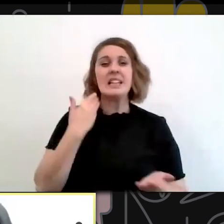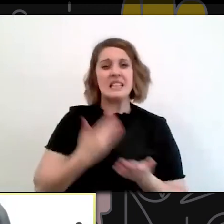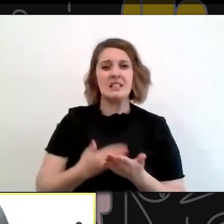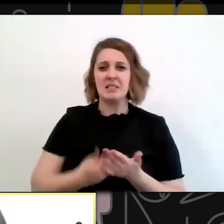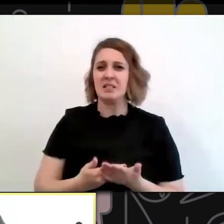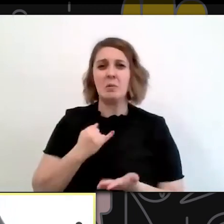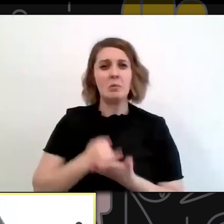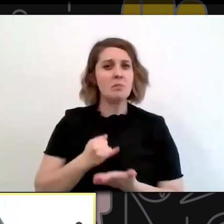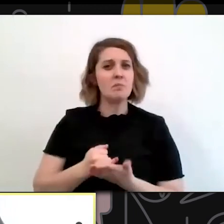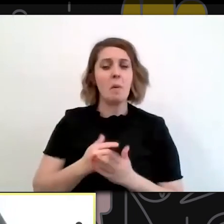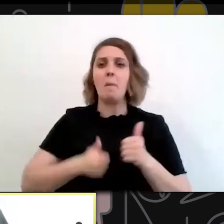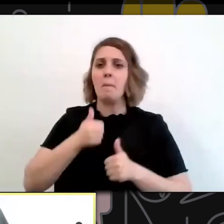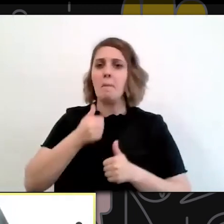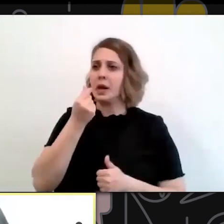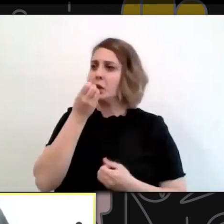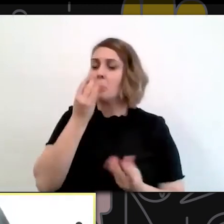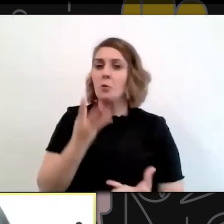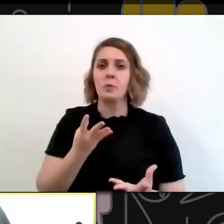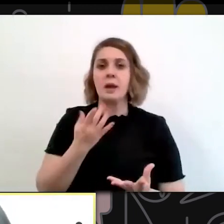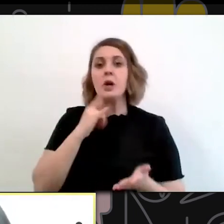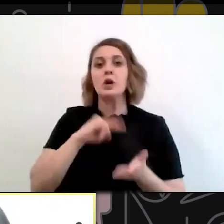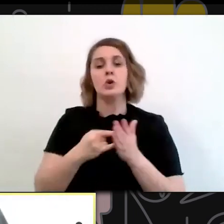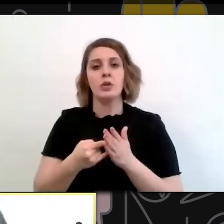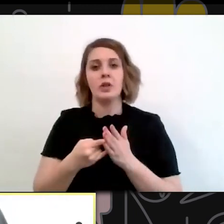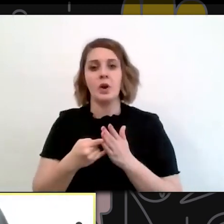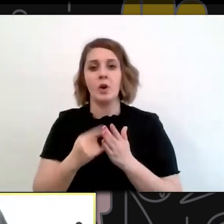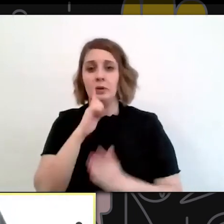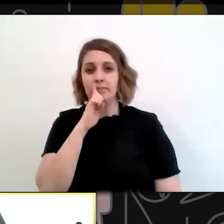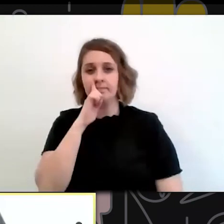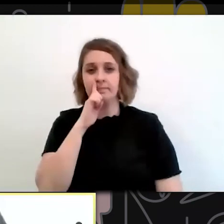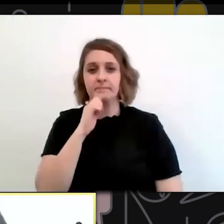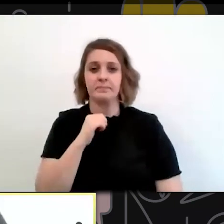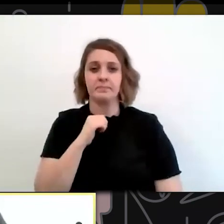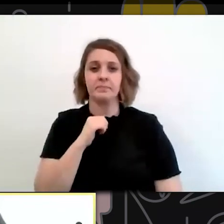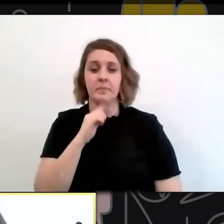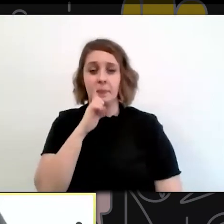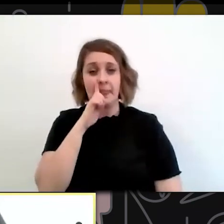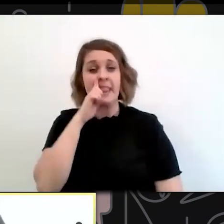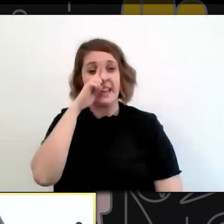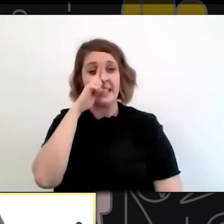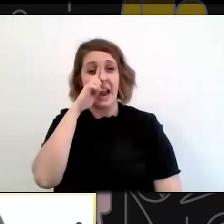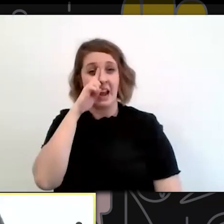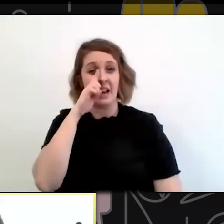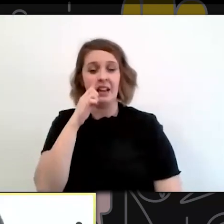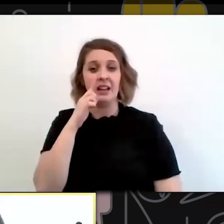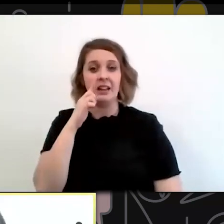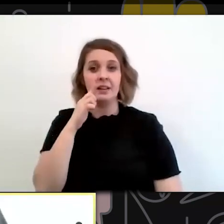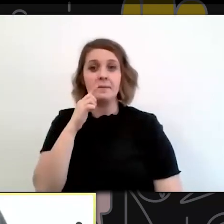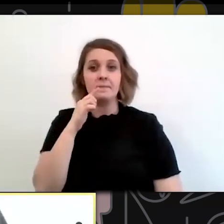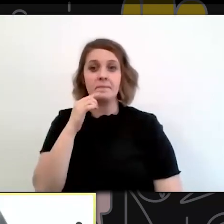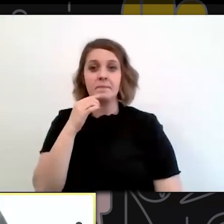precio muy competitivo, una solución nasal para poder hacerlo a través de la nariz y que